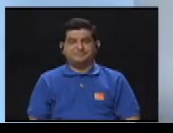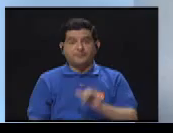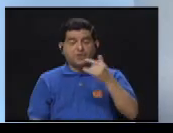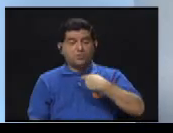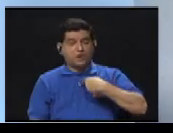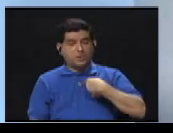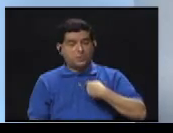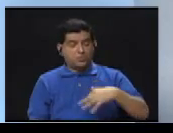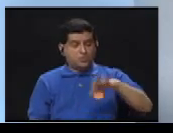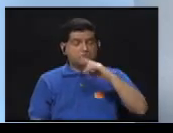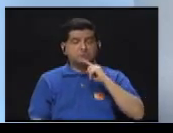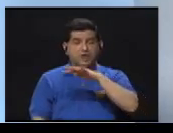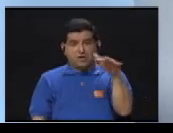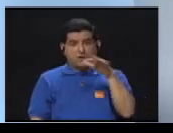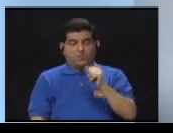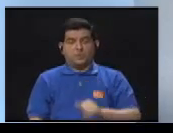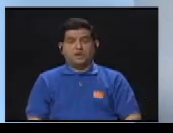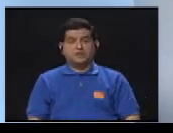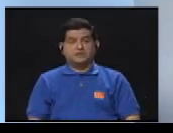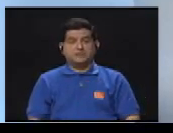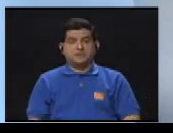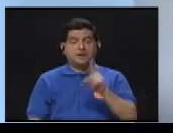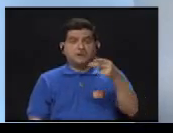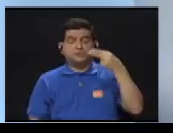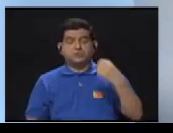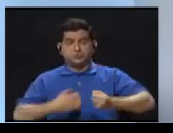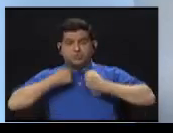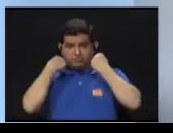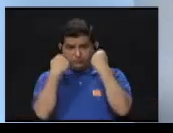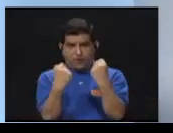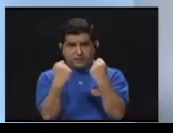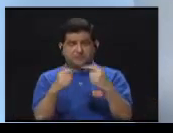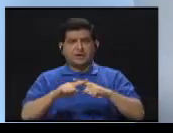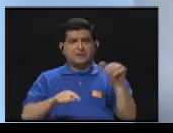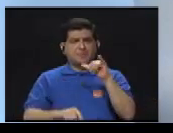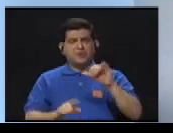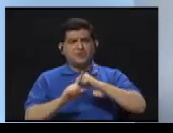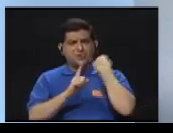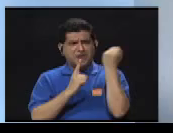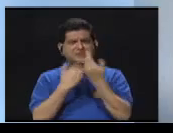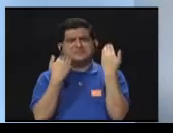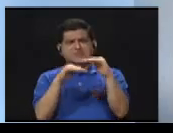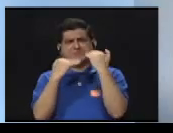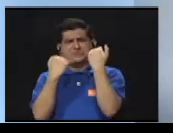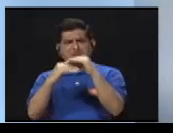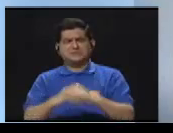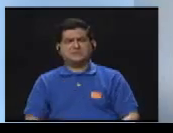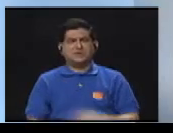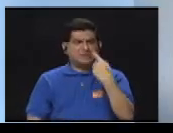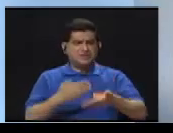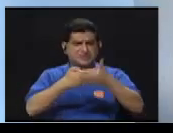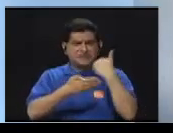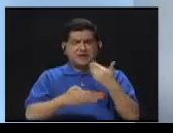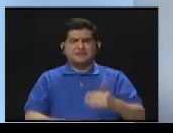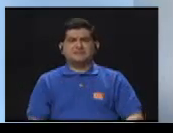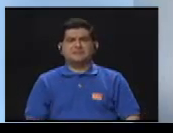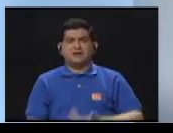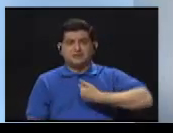Y también uno llega y se encuentra una realidad que es, digamos, nos encontramos una historia muy fuerte, pero a la vez condiciones que nos limitaban, eso que yo les contaba. Teníamos que